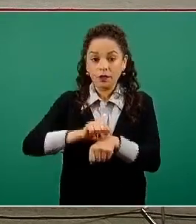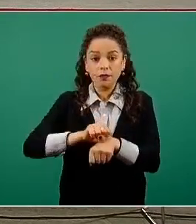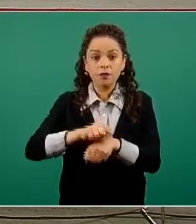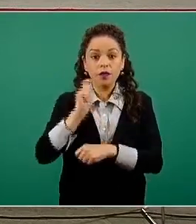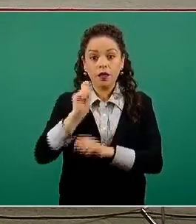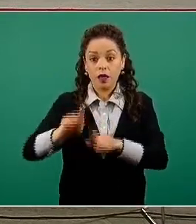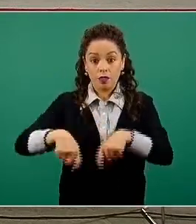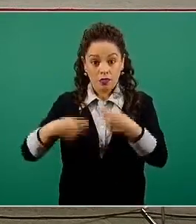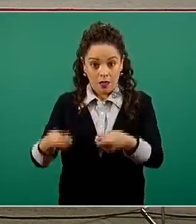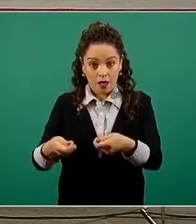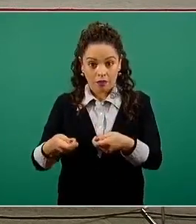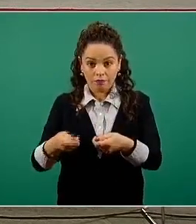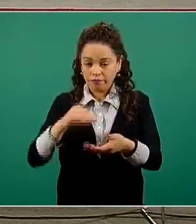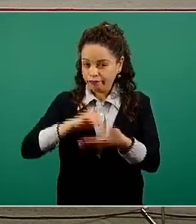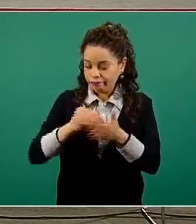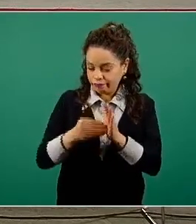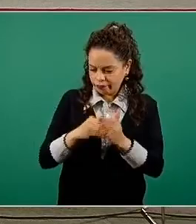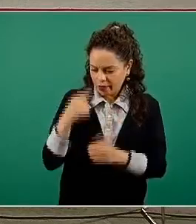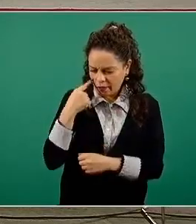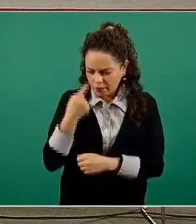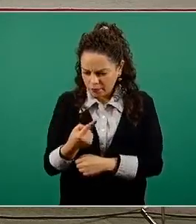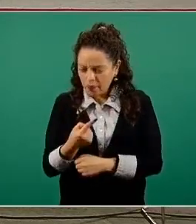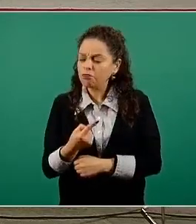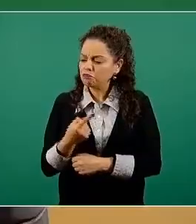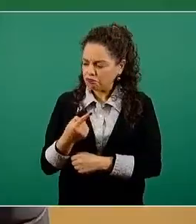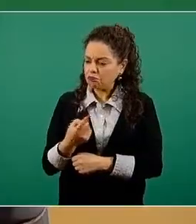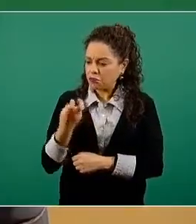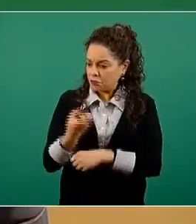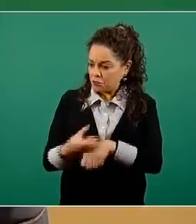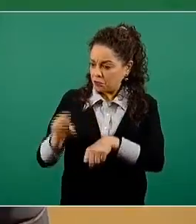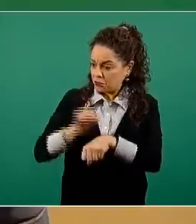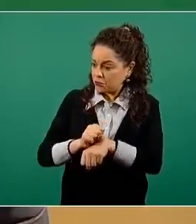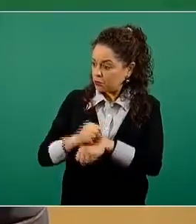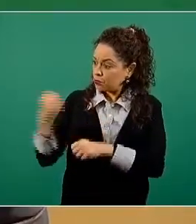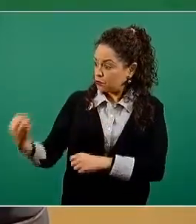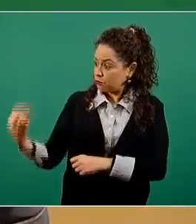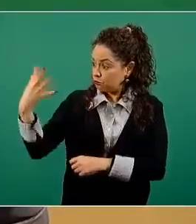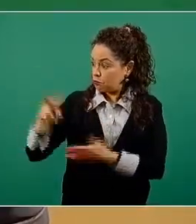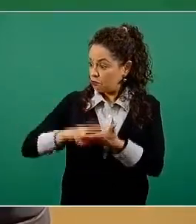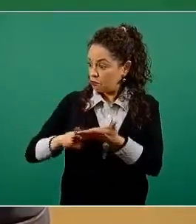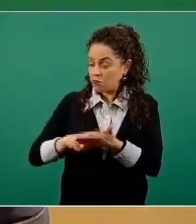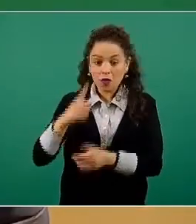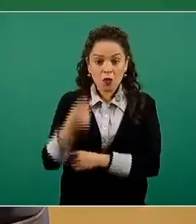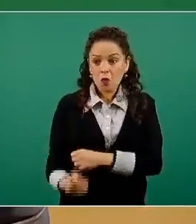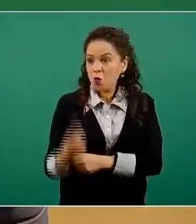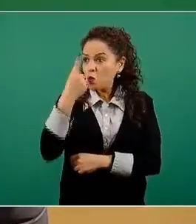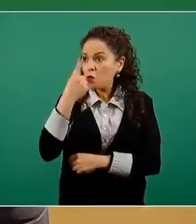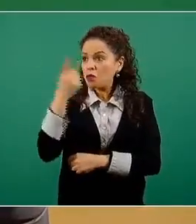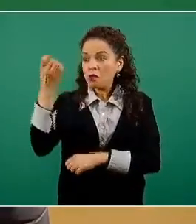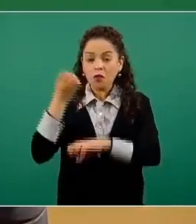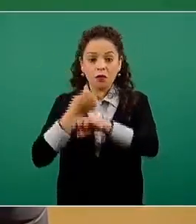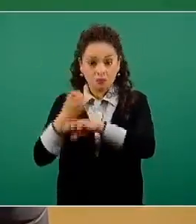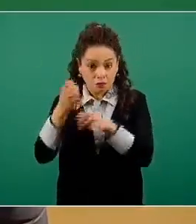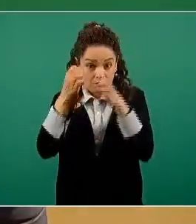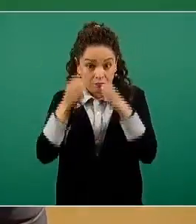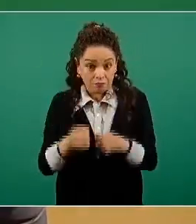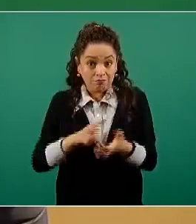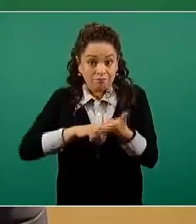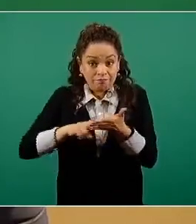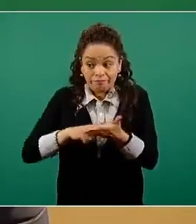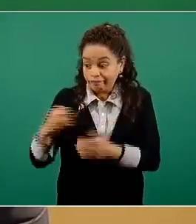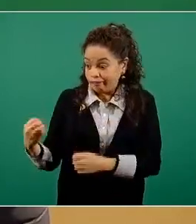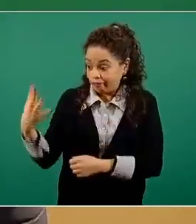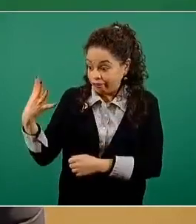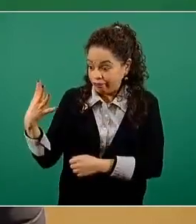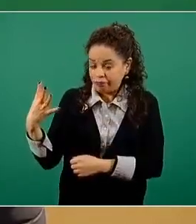la estrategia. Entonces, dado que Campeche está en verde en esta semana y es el único estado que lo está, si en esta semana algún otro estado